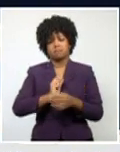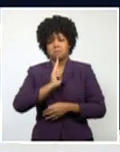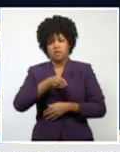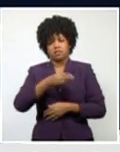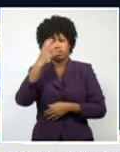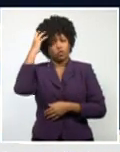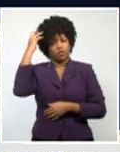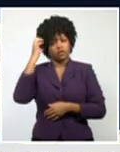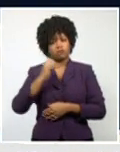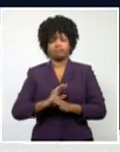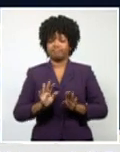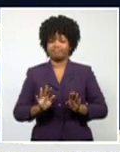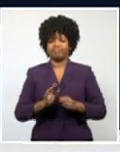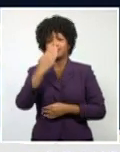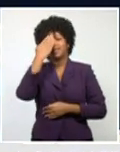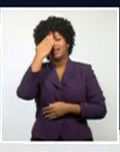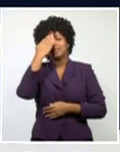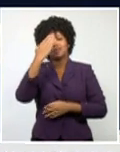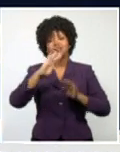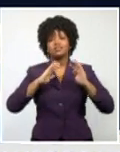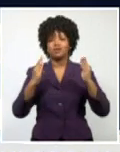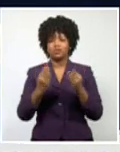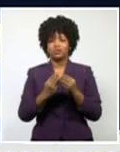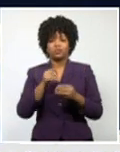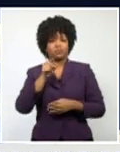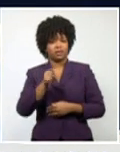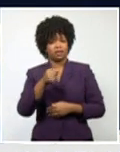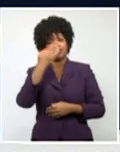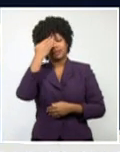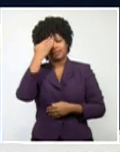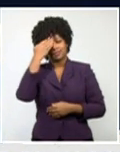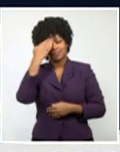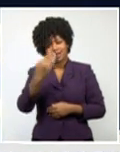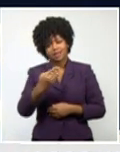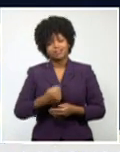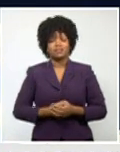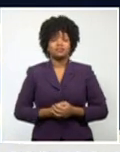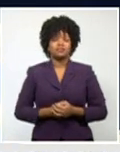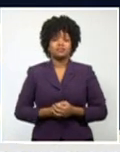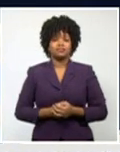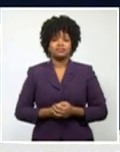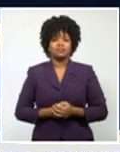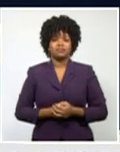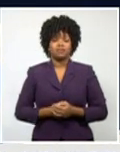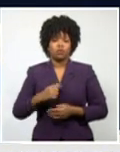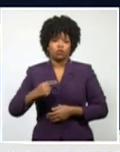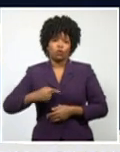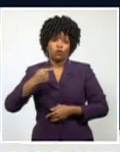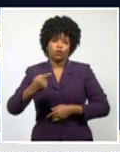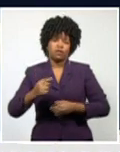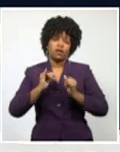pudiéramos decir, agradecerle a todos ustedes el que se haga posible esta